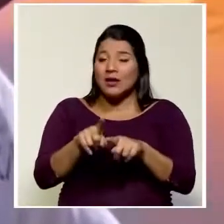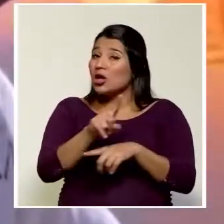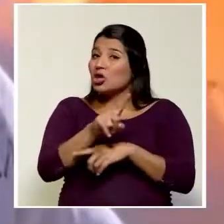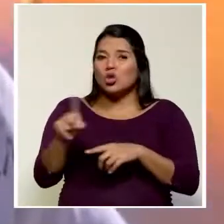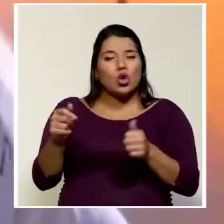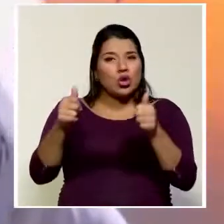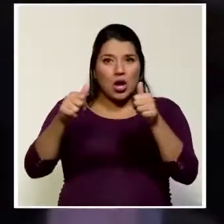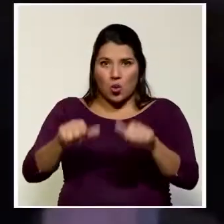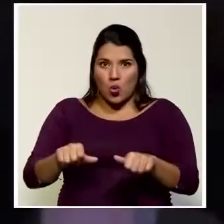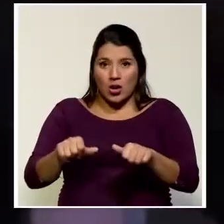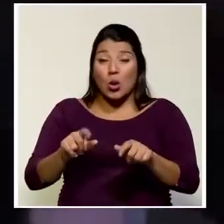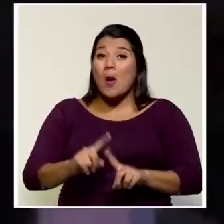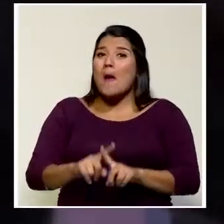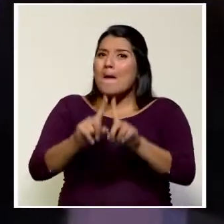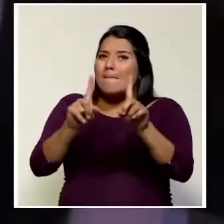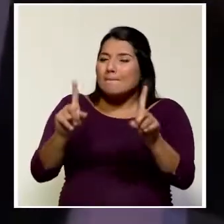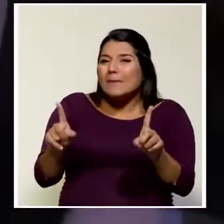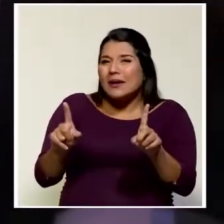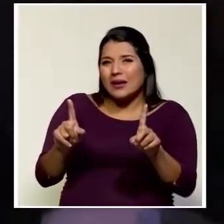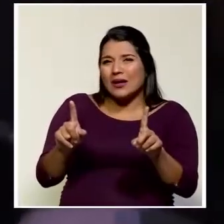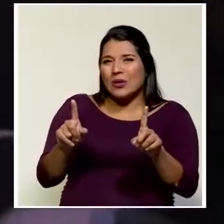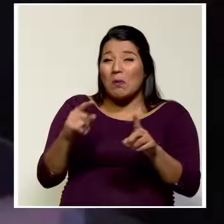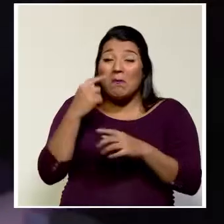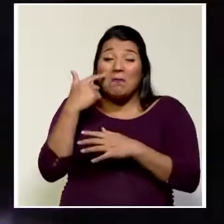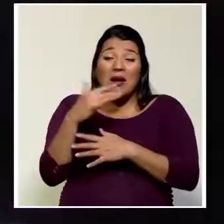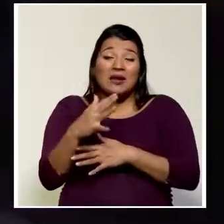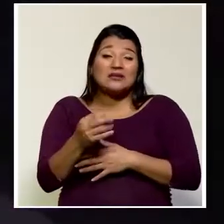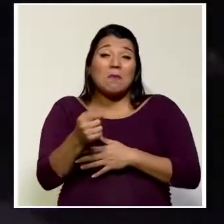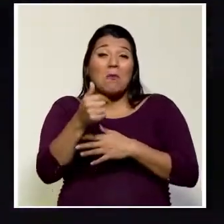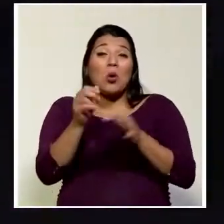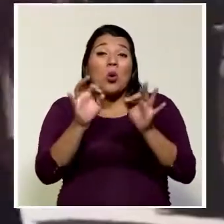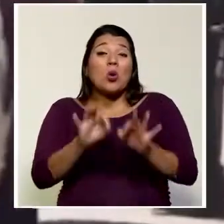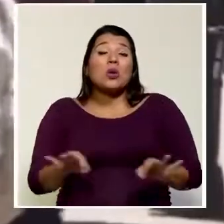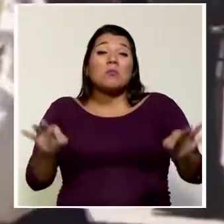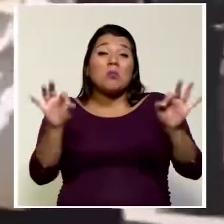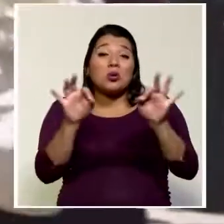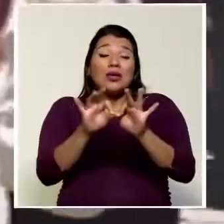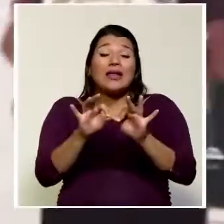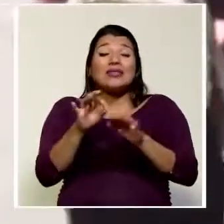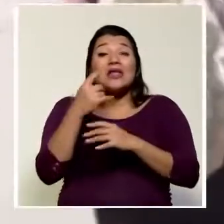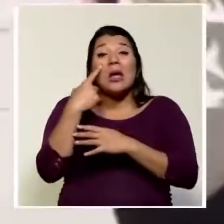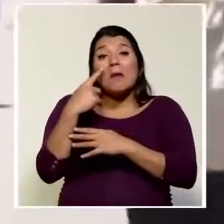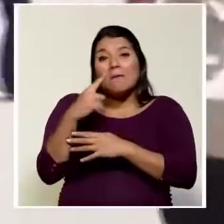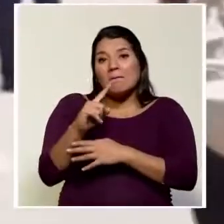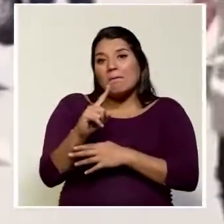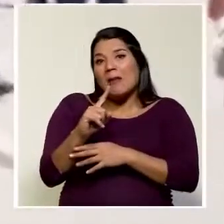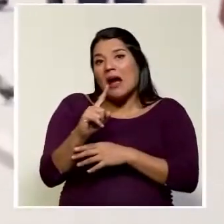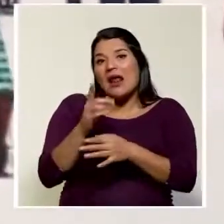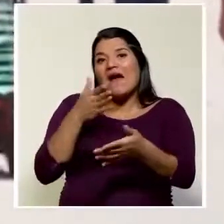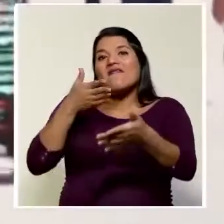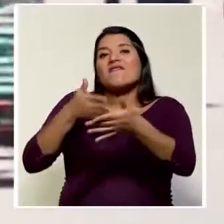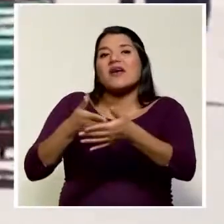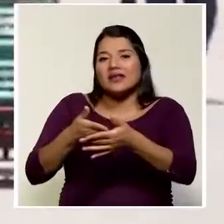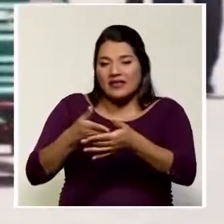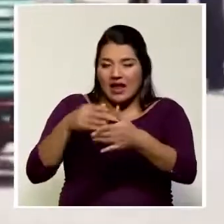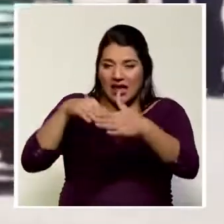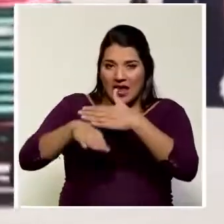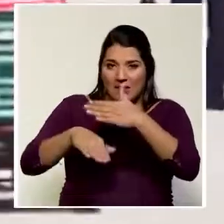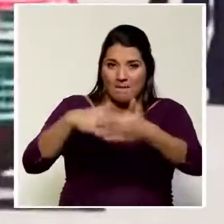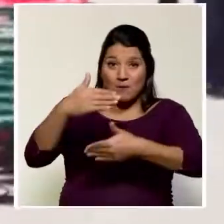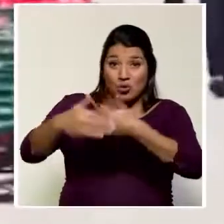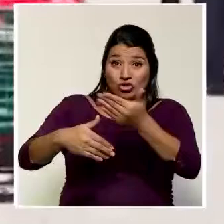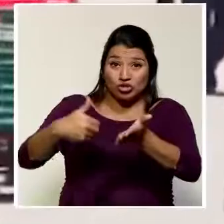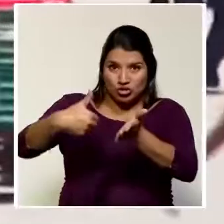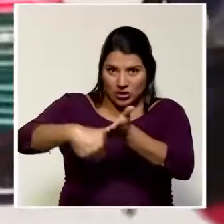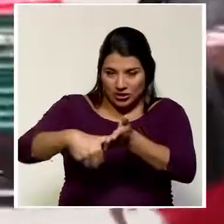oposición, aunque parece una mina poco valiosa para capitalizar en resultados electorales. En general,